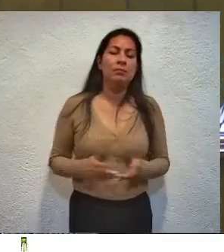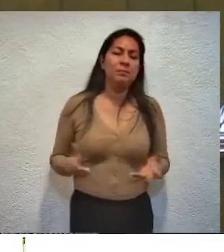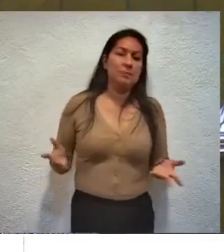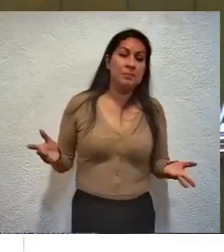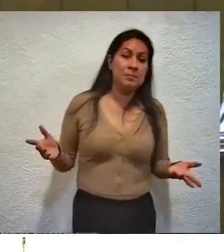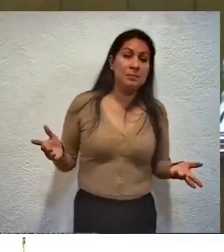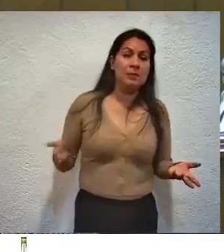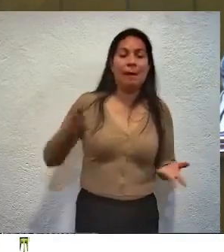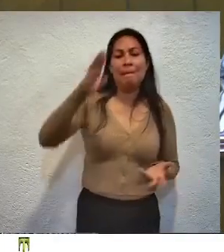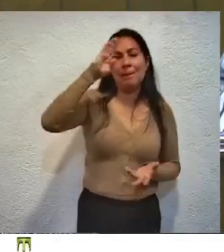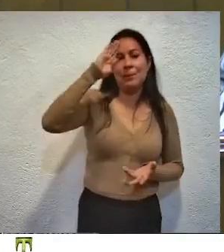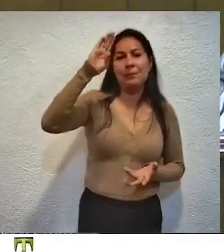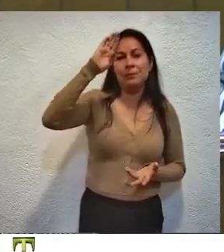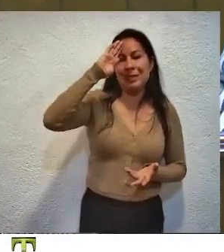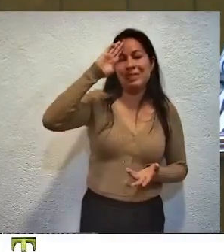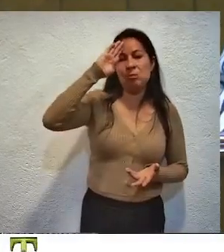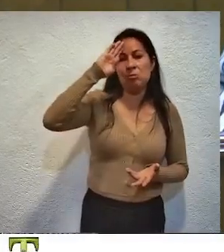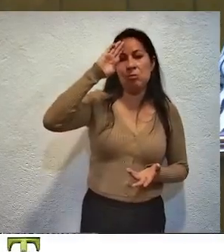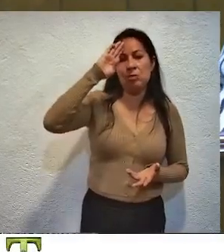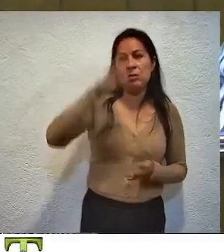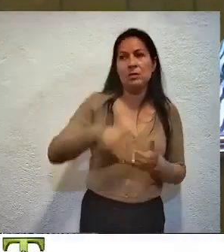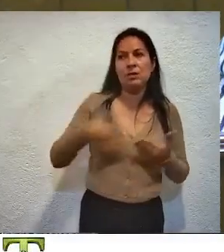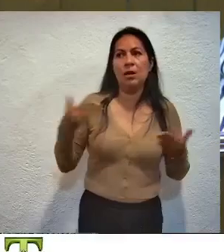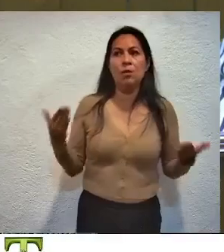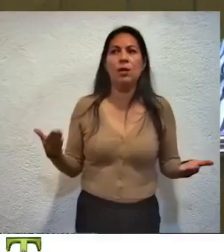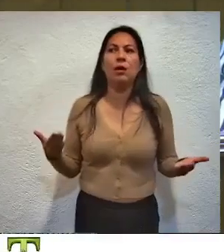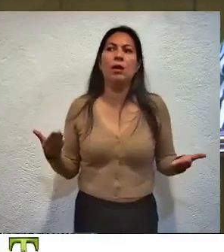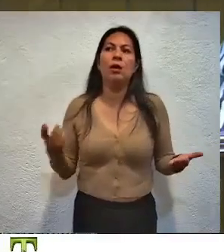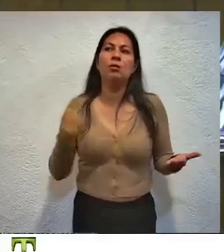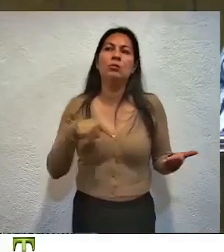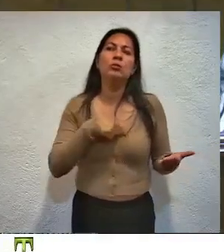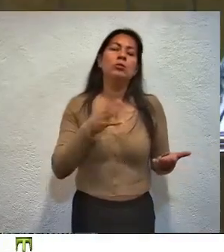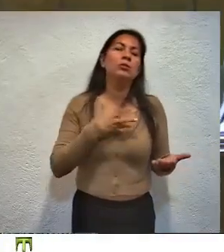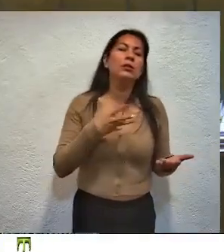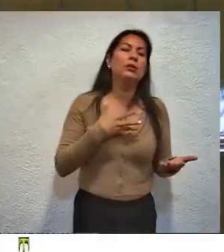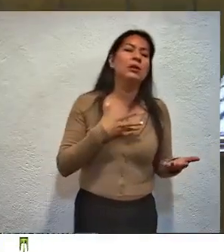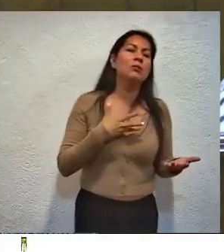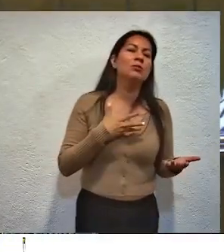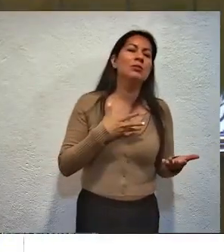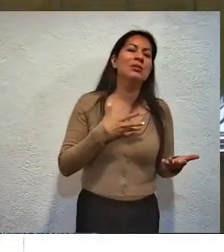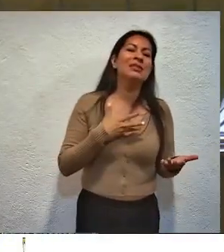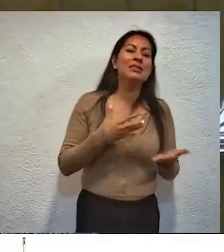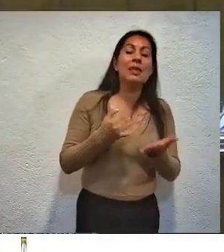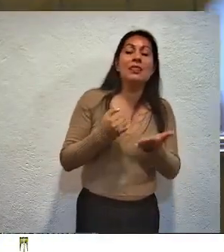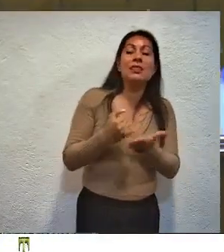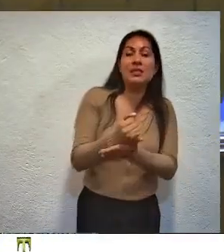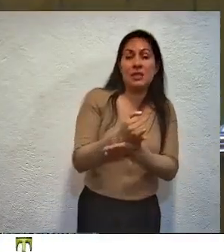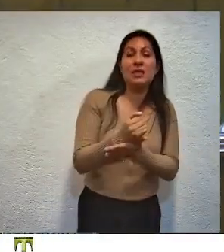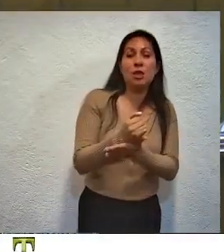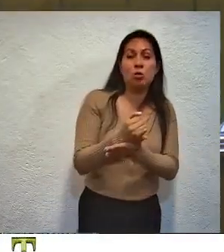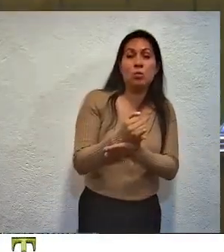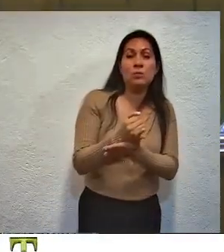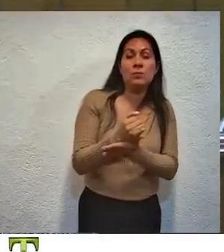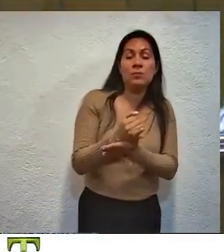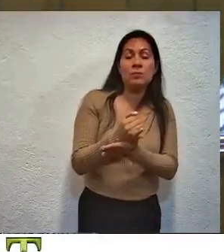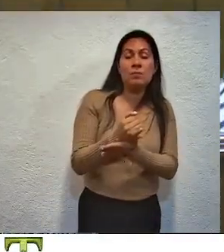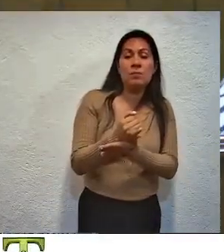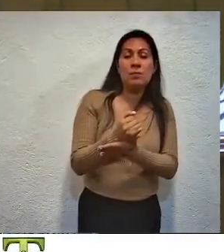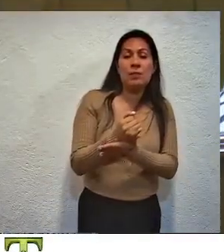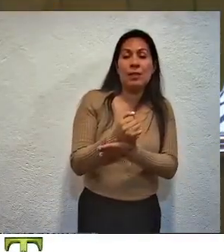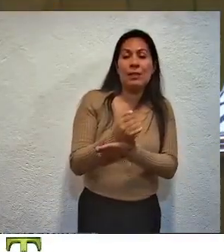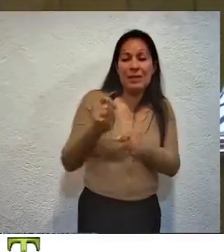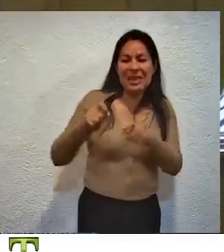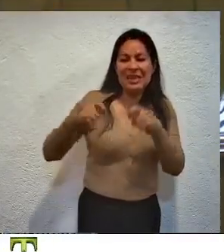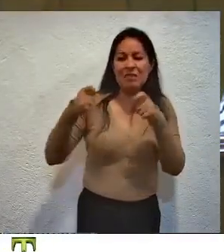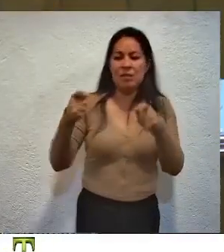efecto, considero que desde este momento nosotros tendríamos que estar tomando la decisión de pues